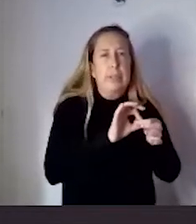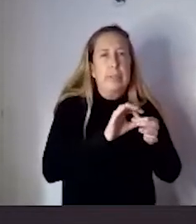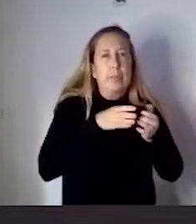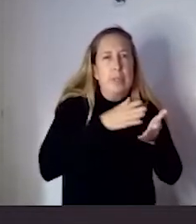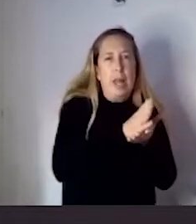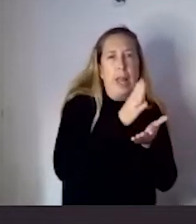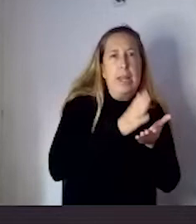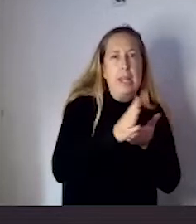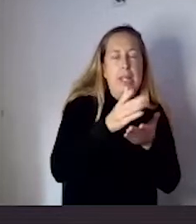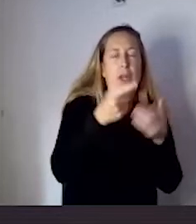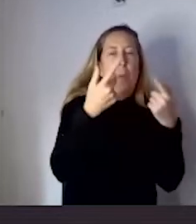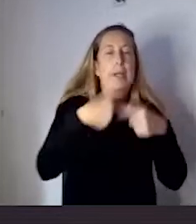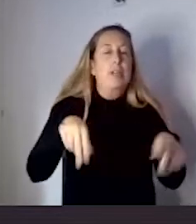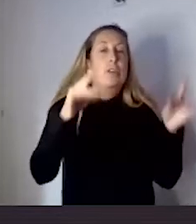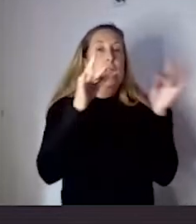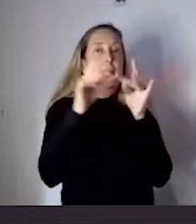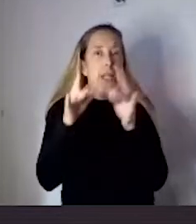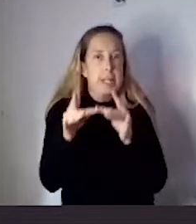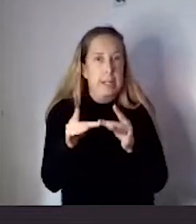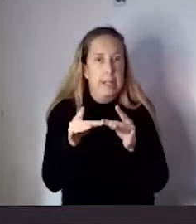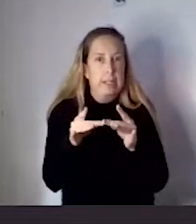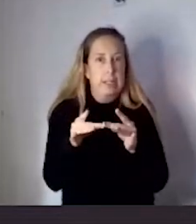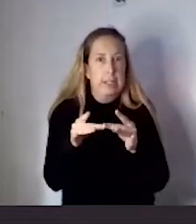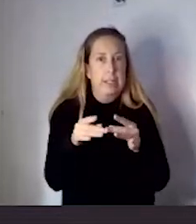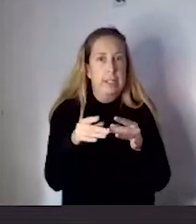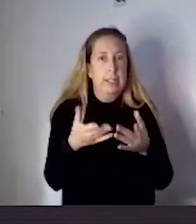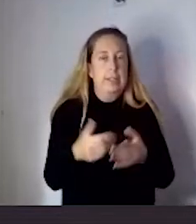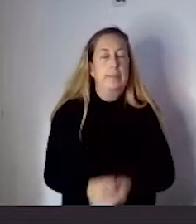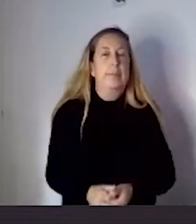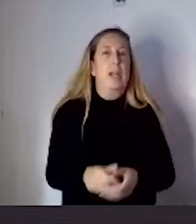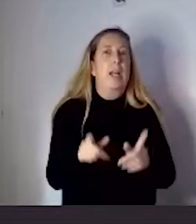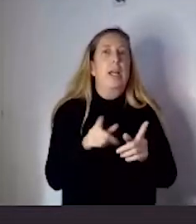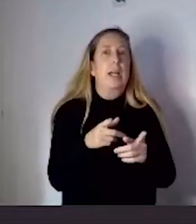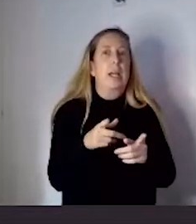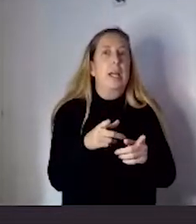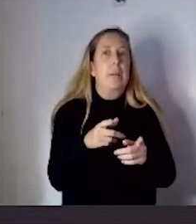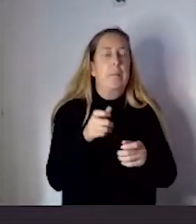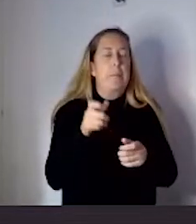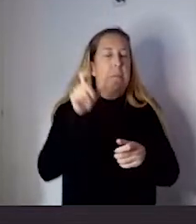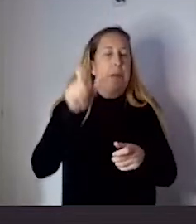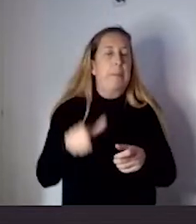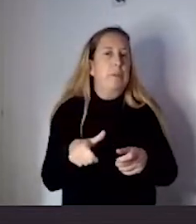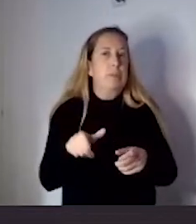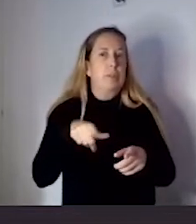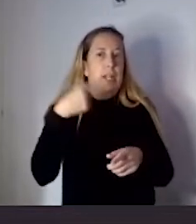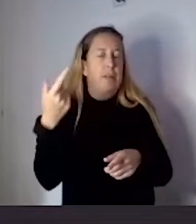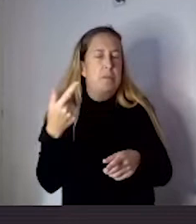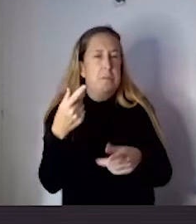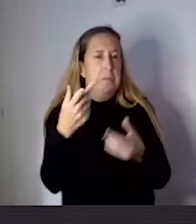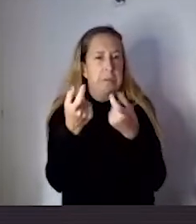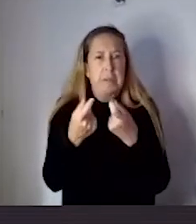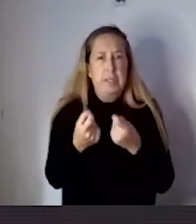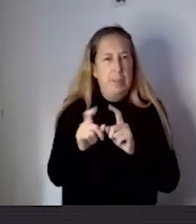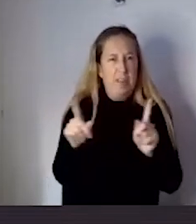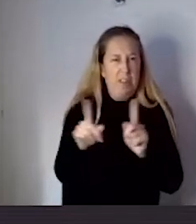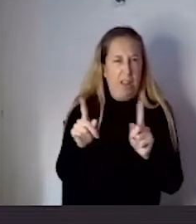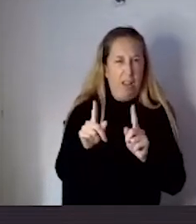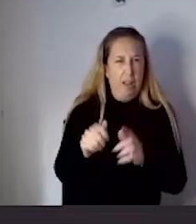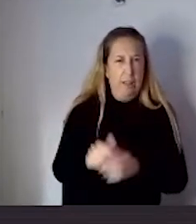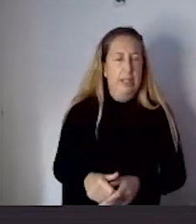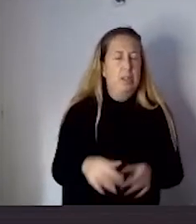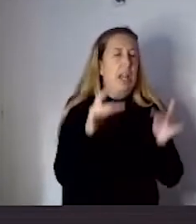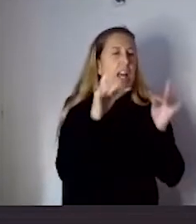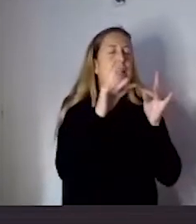de esas operaciones digitales sin necesidad de una intermediación de terceros o sea es la tecnología base